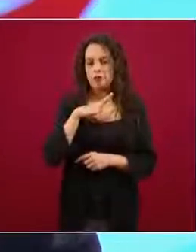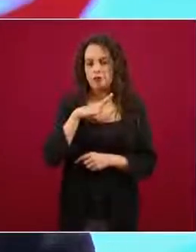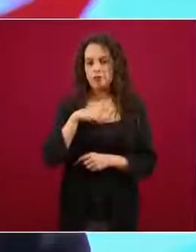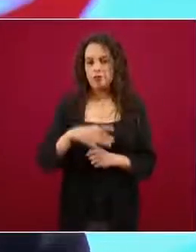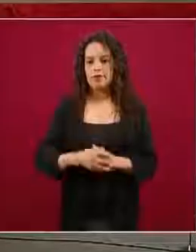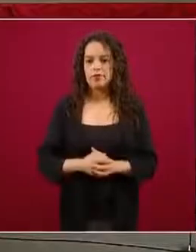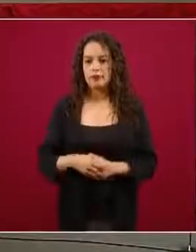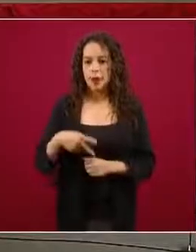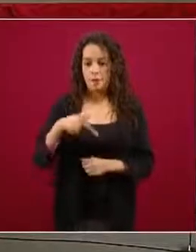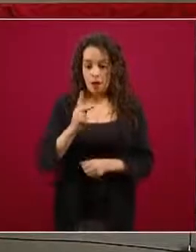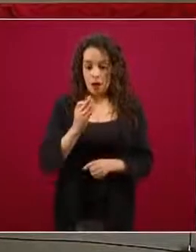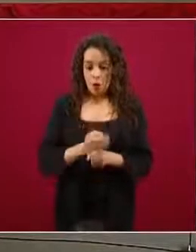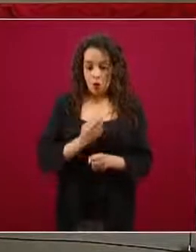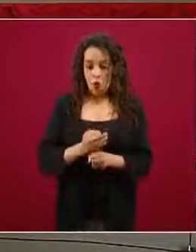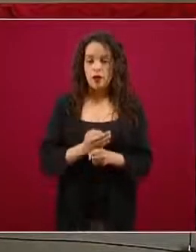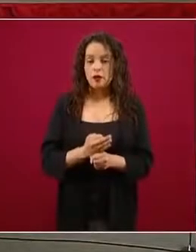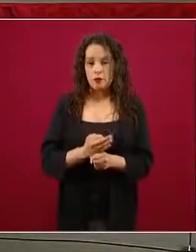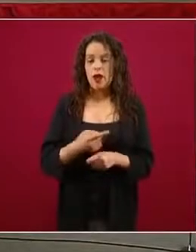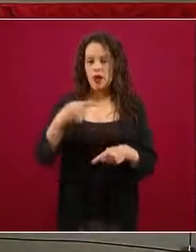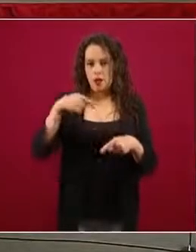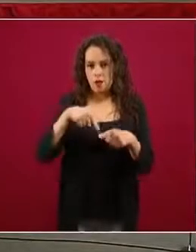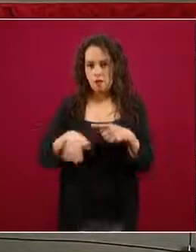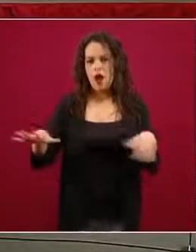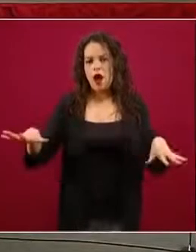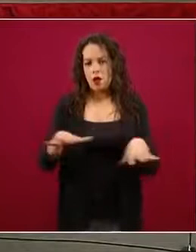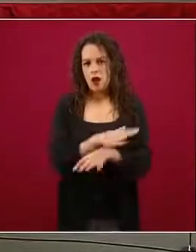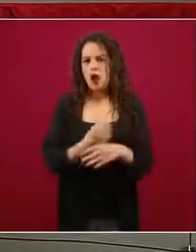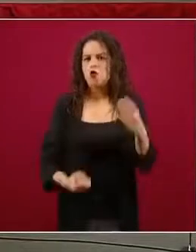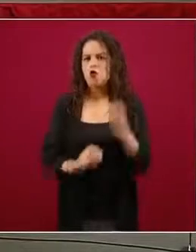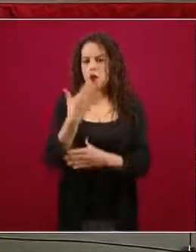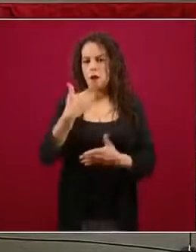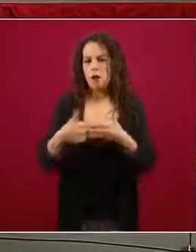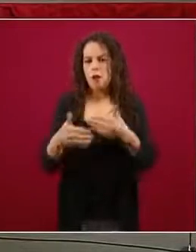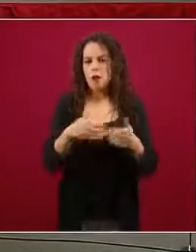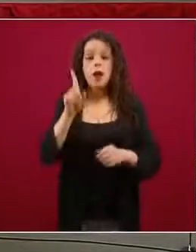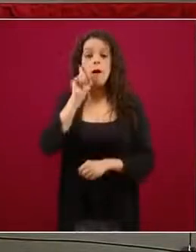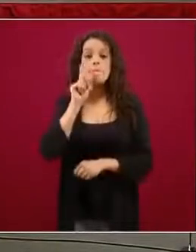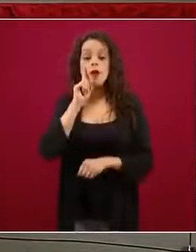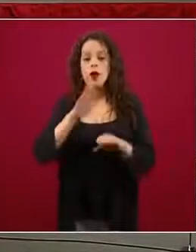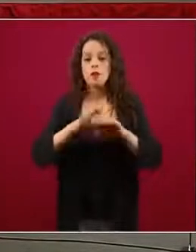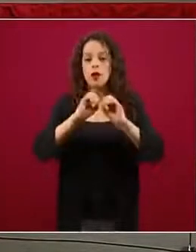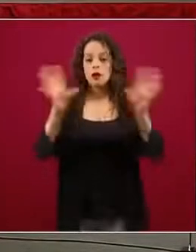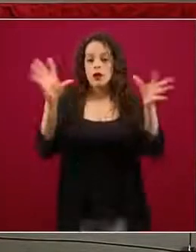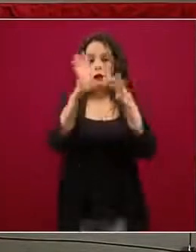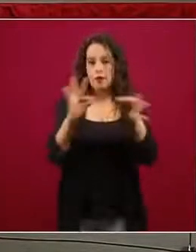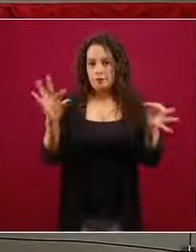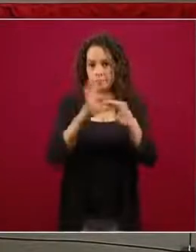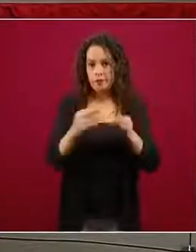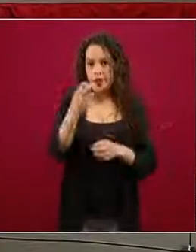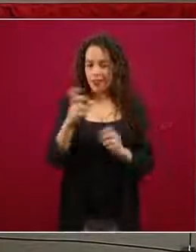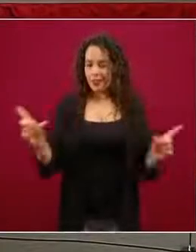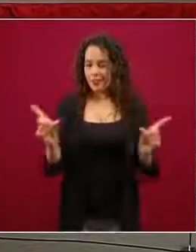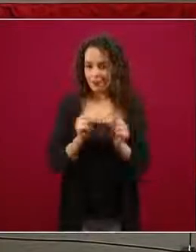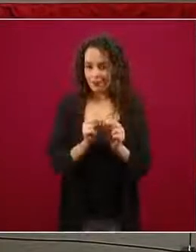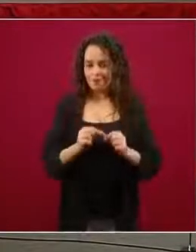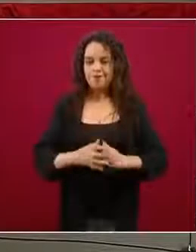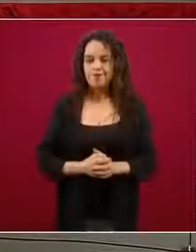vamos a caminar rumbo a un modelo nacional que explicaremos mañana. Hasta ahí el adelanto.